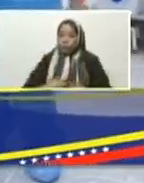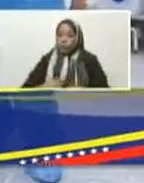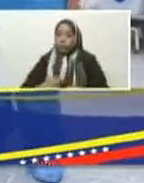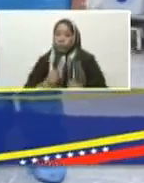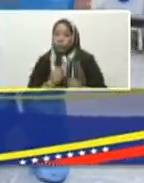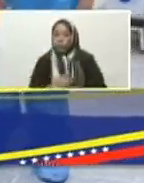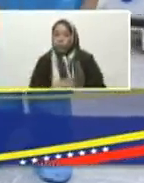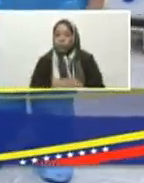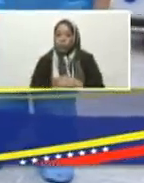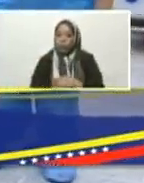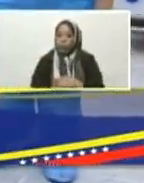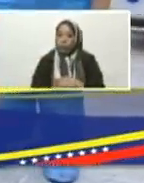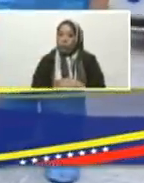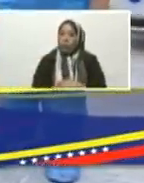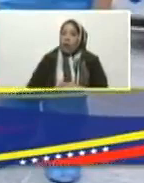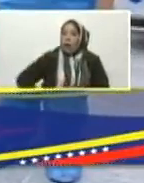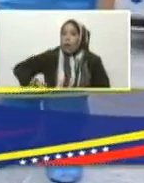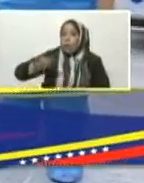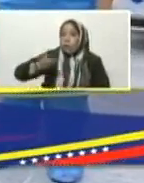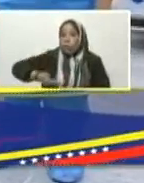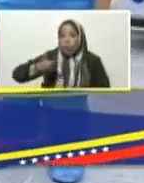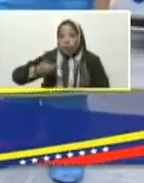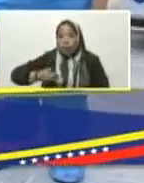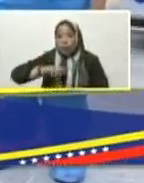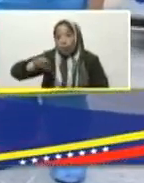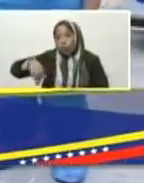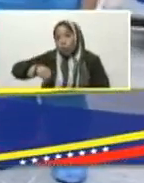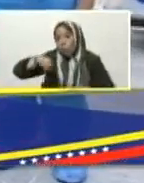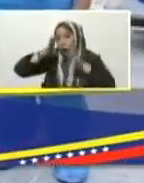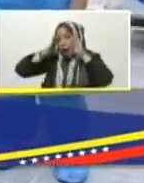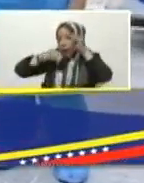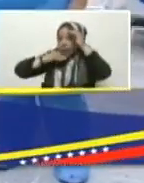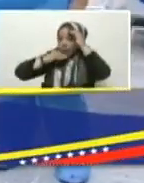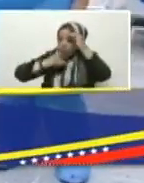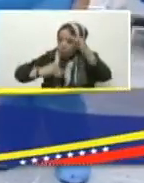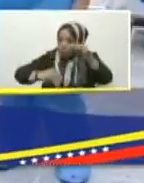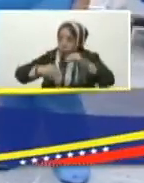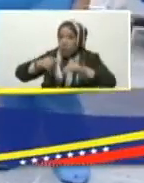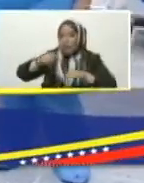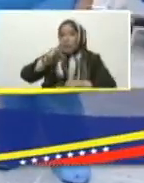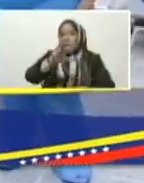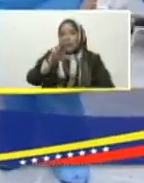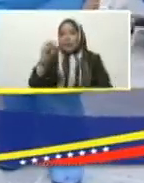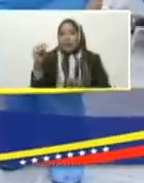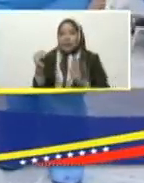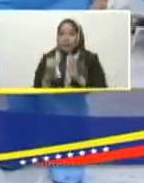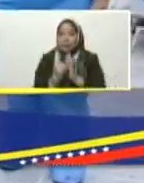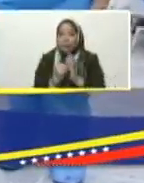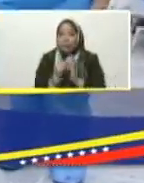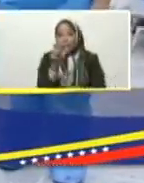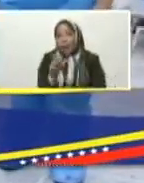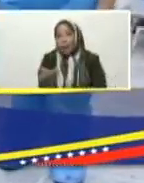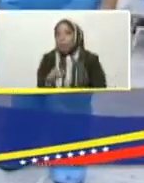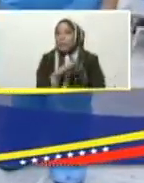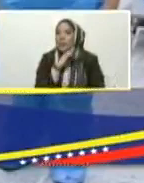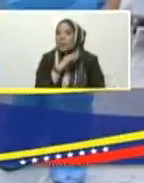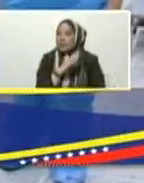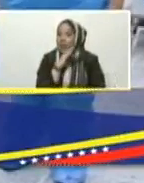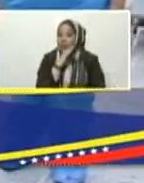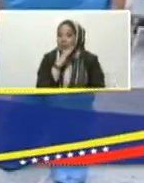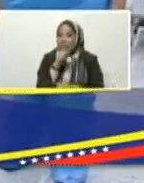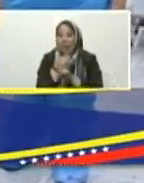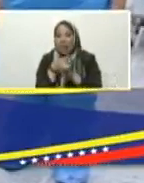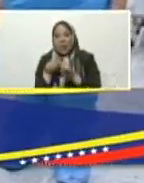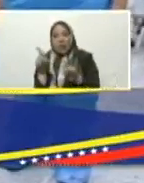Es importante señalar, mi comandante, que nosotros atendemos acá cerca de 30.000 pacientes al año en las